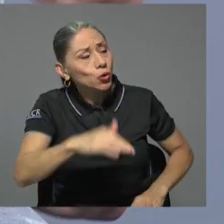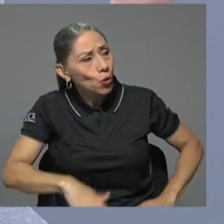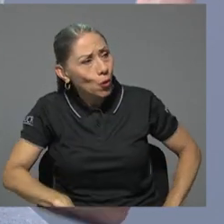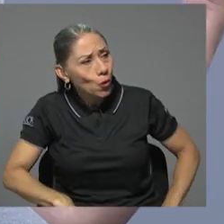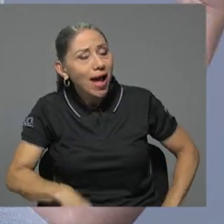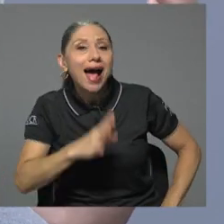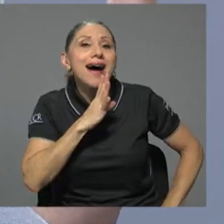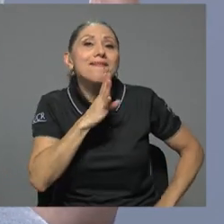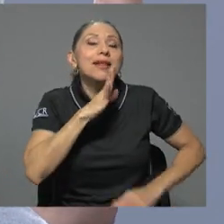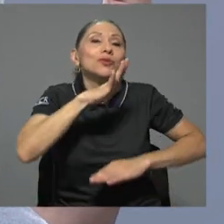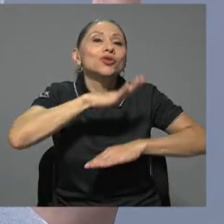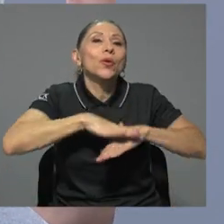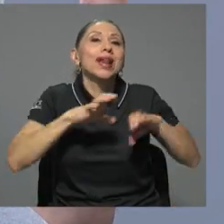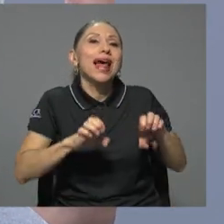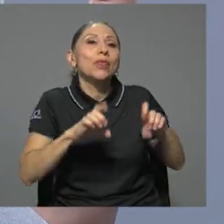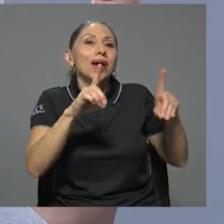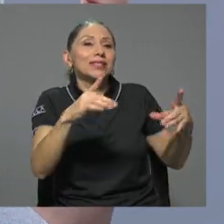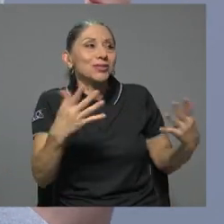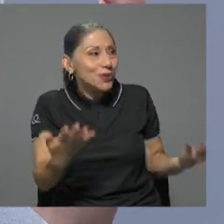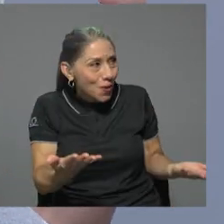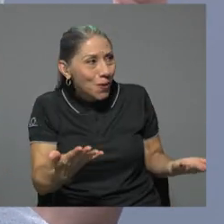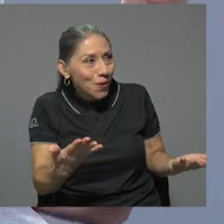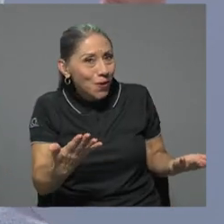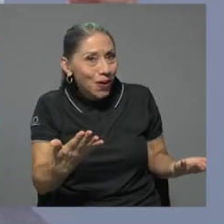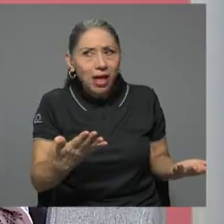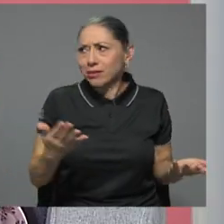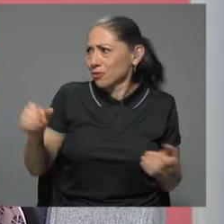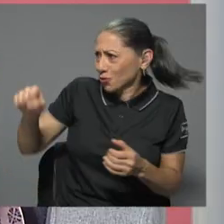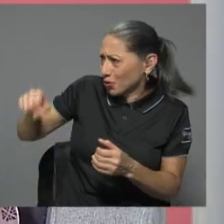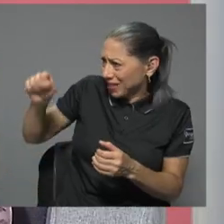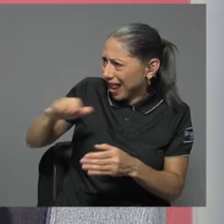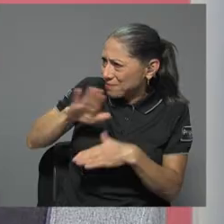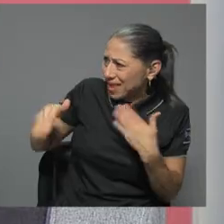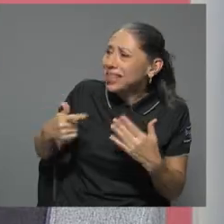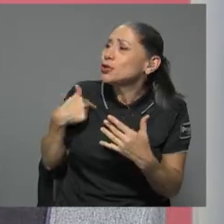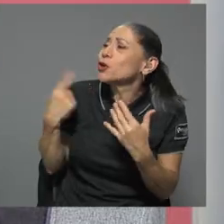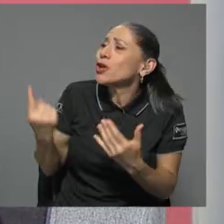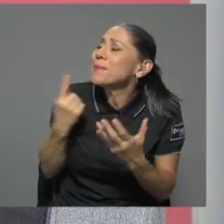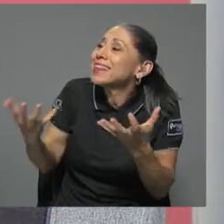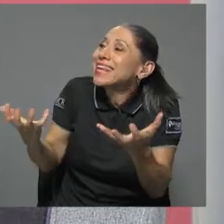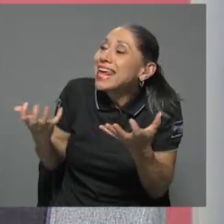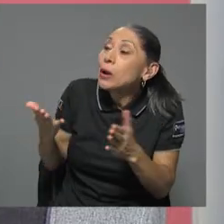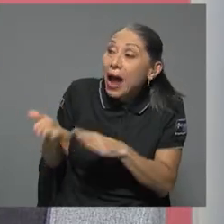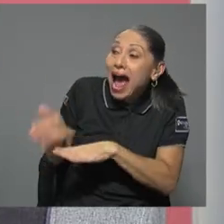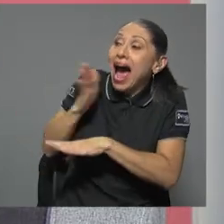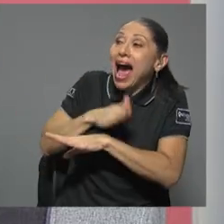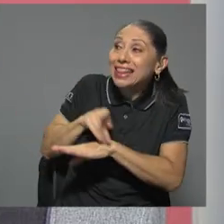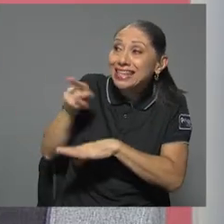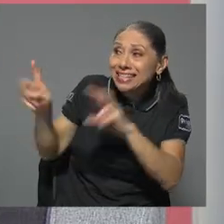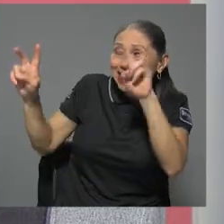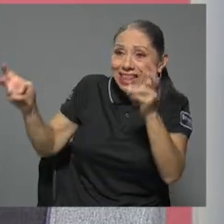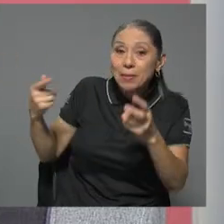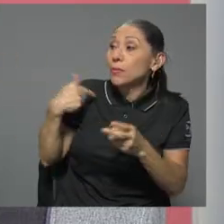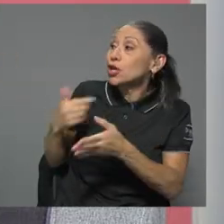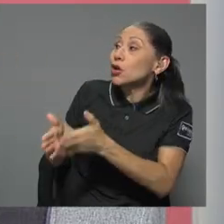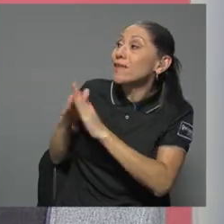hablamos de la educación ni del resto de la gente pero quiero pasar a ese tema